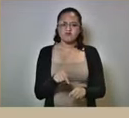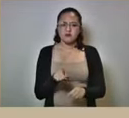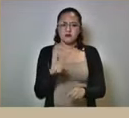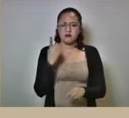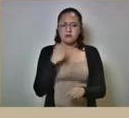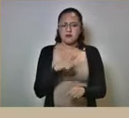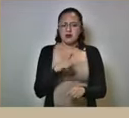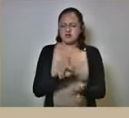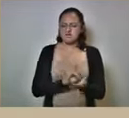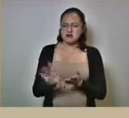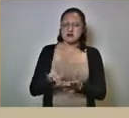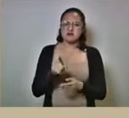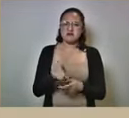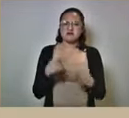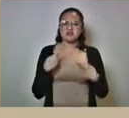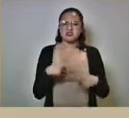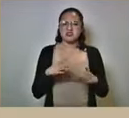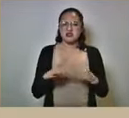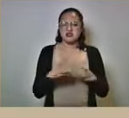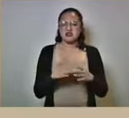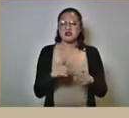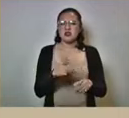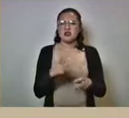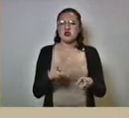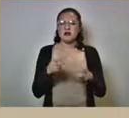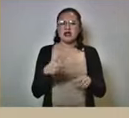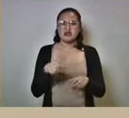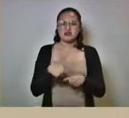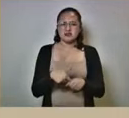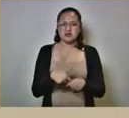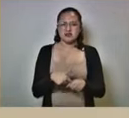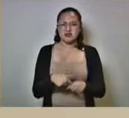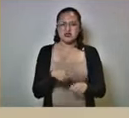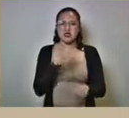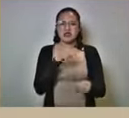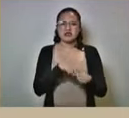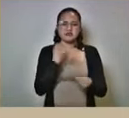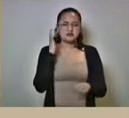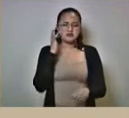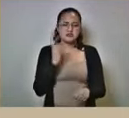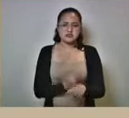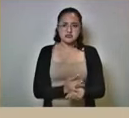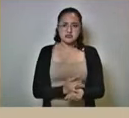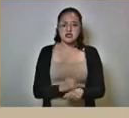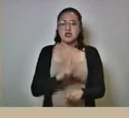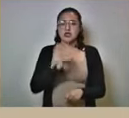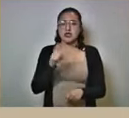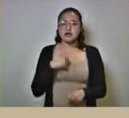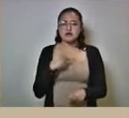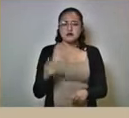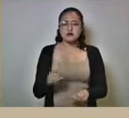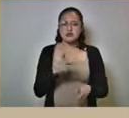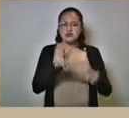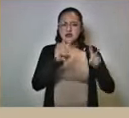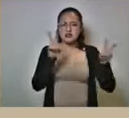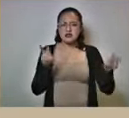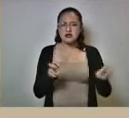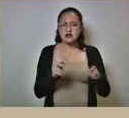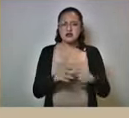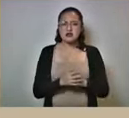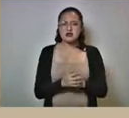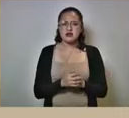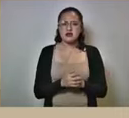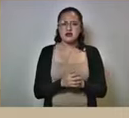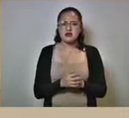opera en San Martín Texmelucan, y también preguntarle, insistir en el tema de